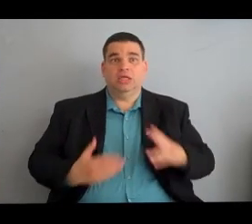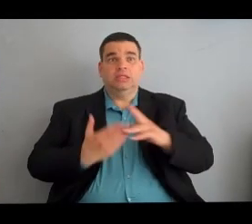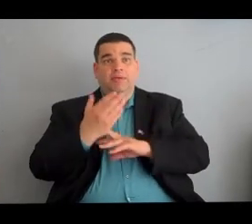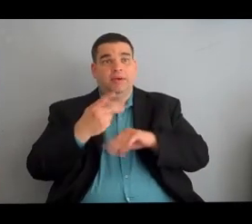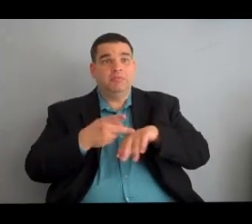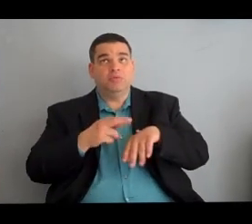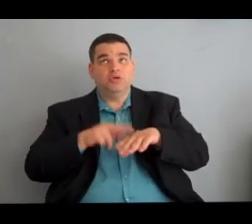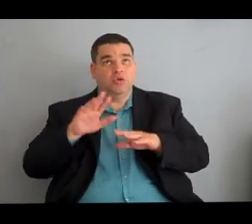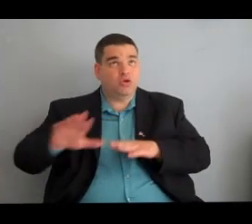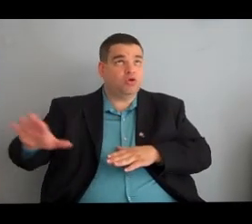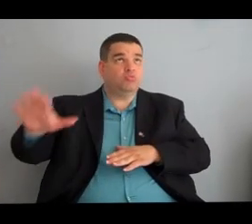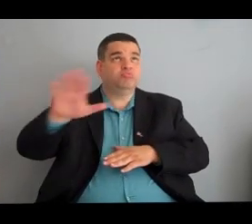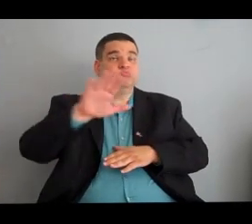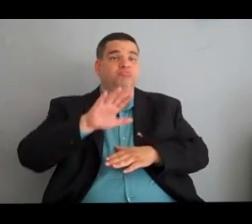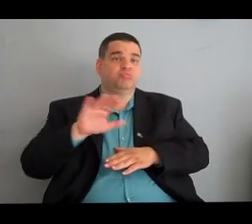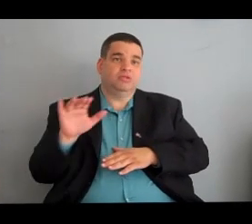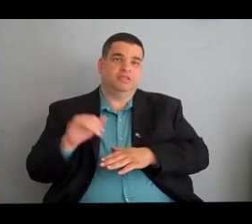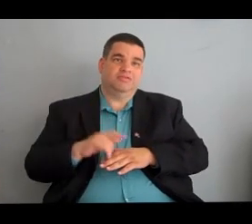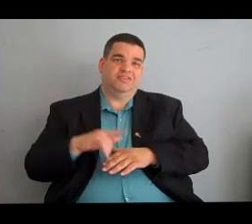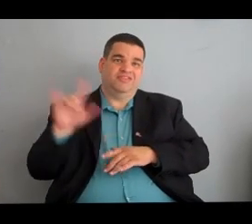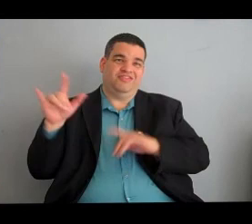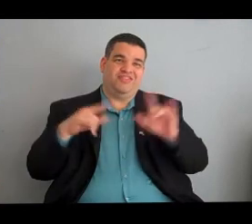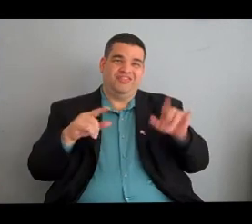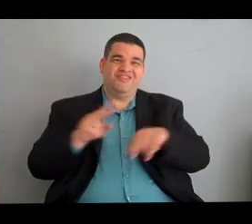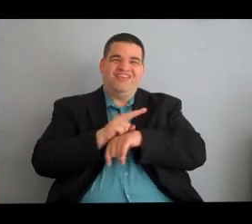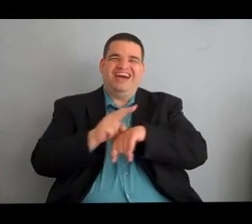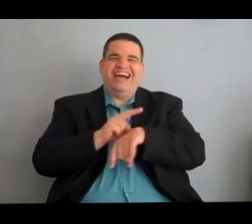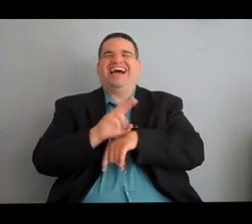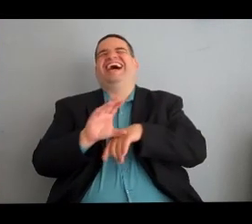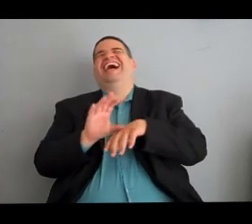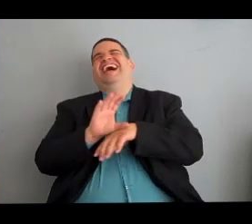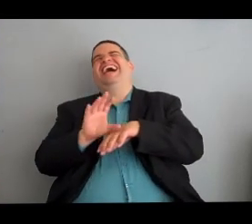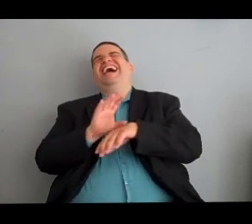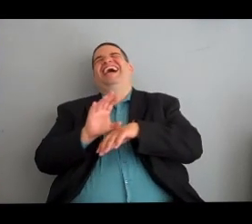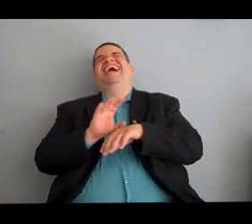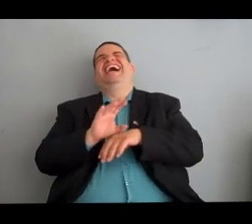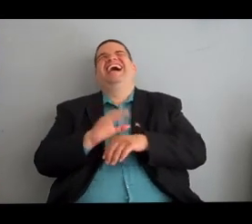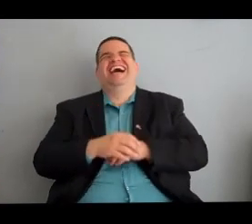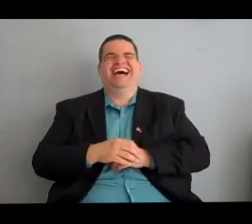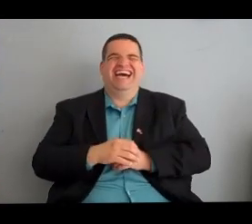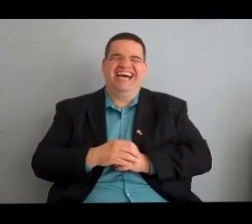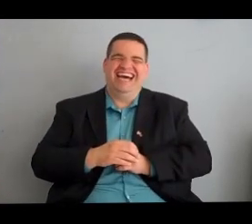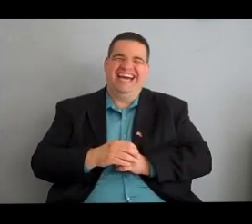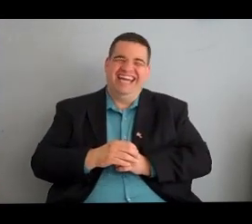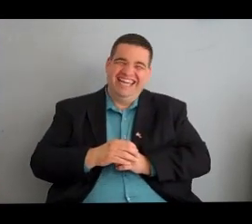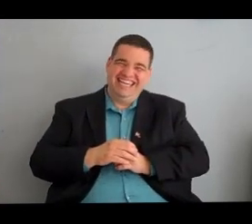fue para Vieques y Culebra. Adiós, mi gente. Pero fue el primer viaje. Un viaje.